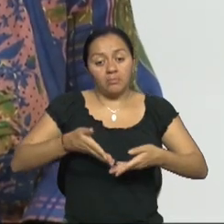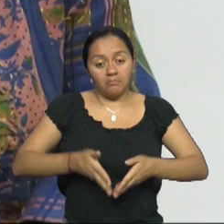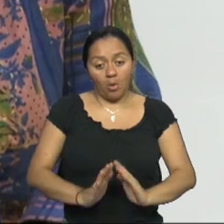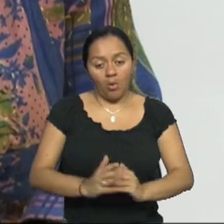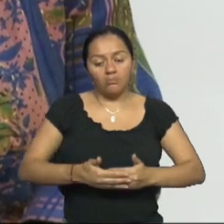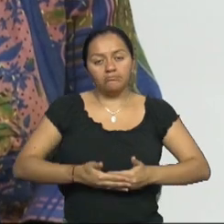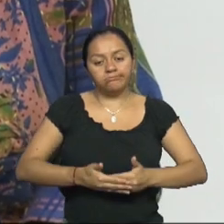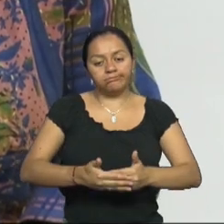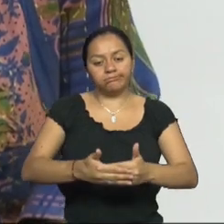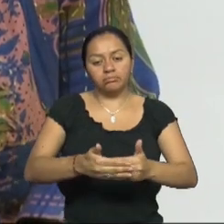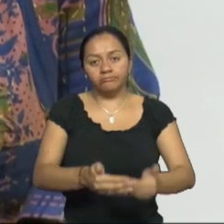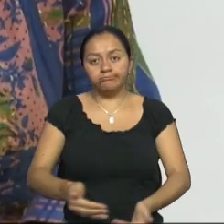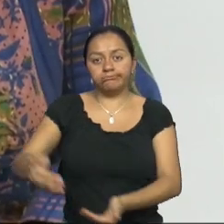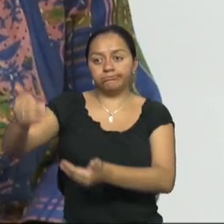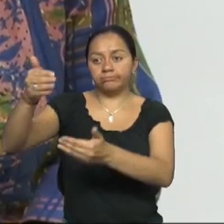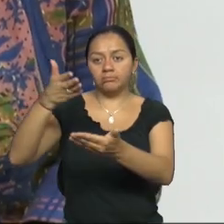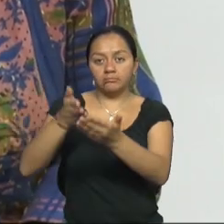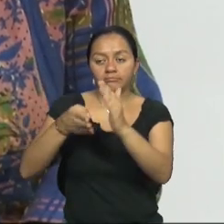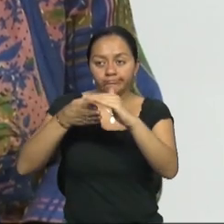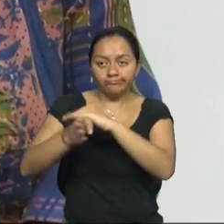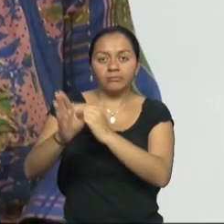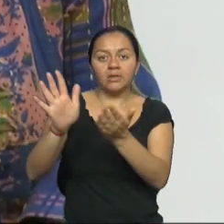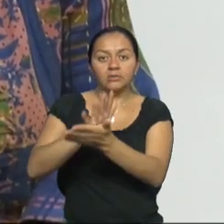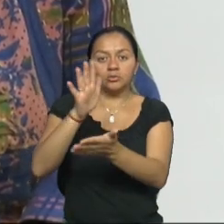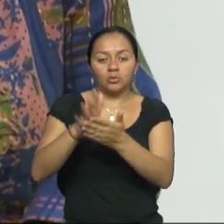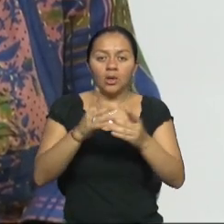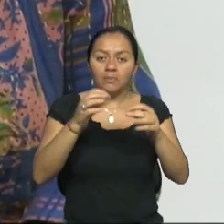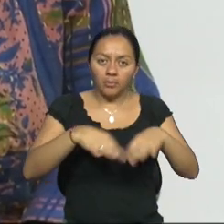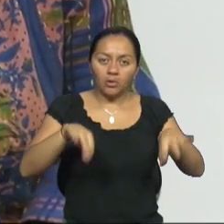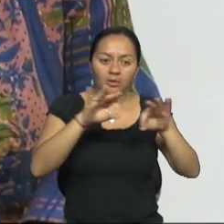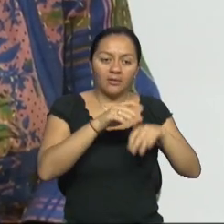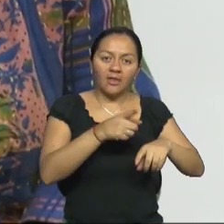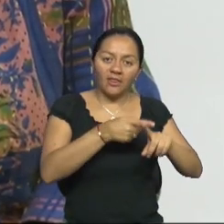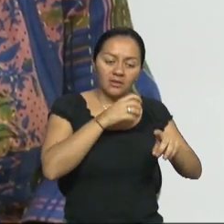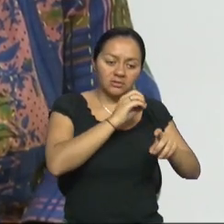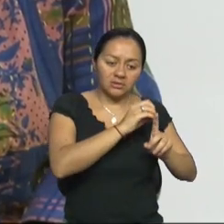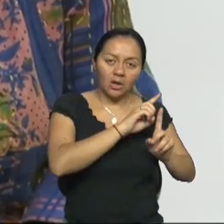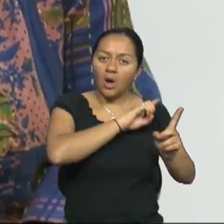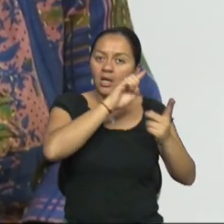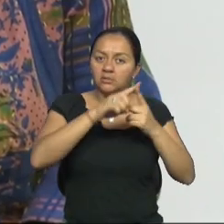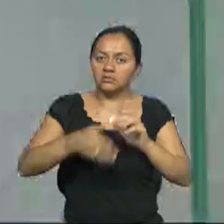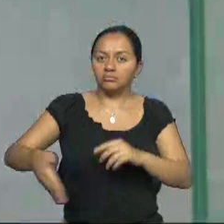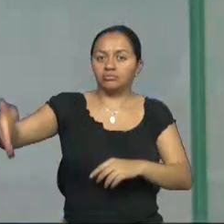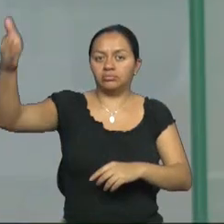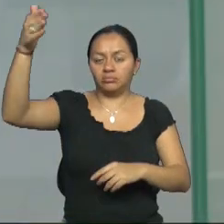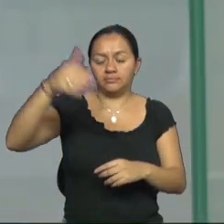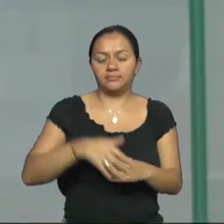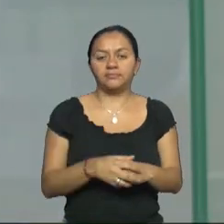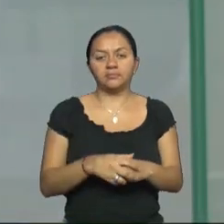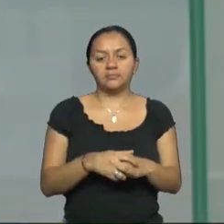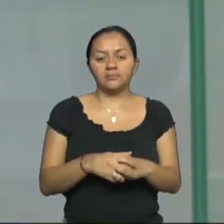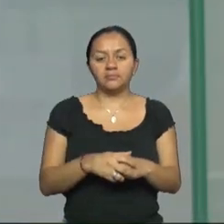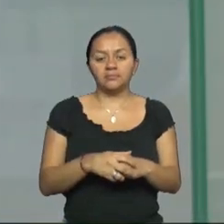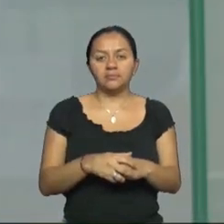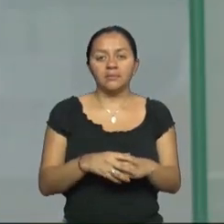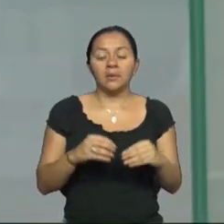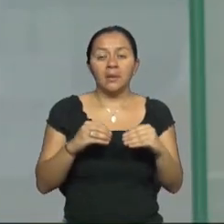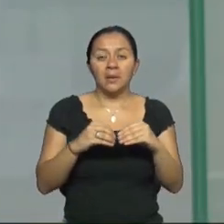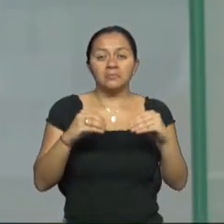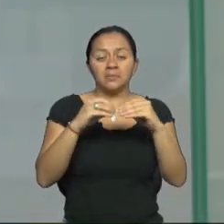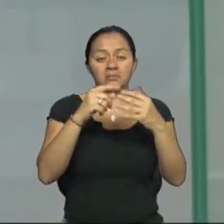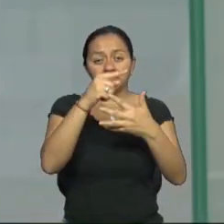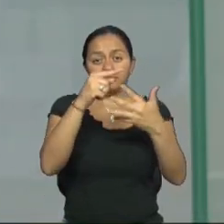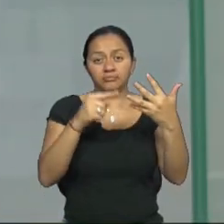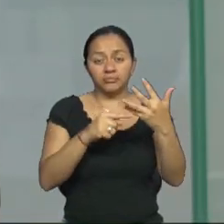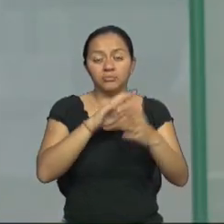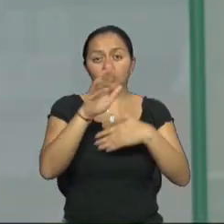las oportunidades completas, ¿verdad? Como igual a otras personas. Cuando tú vas recorriendo